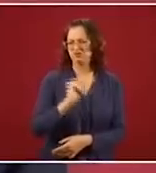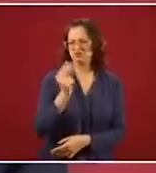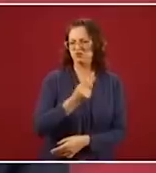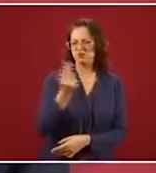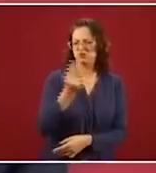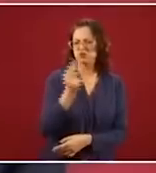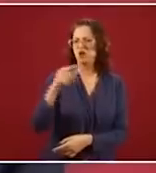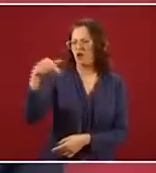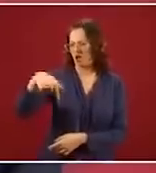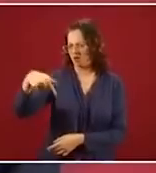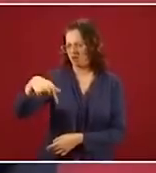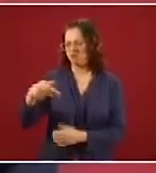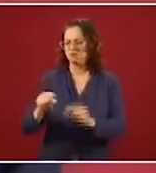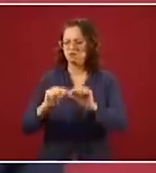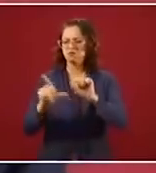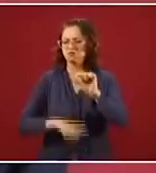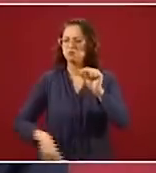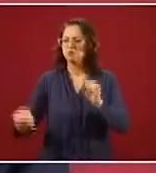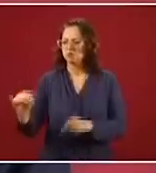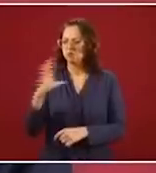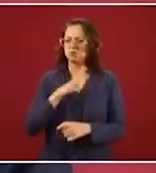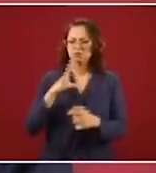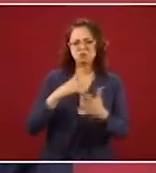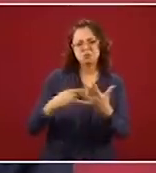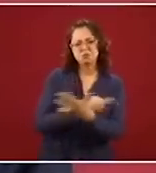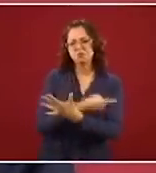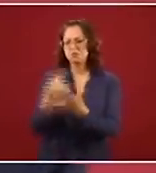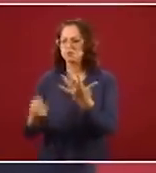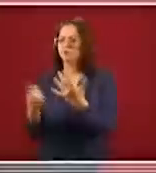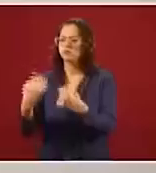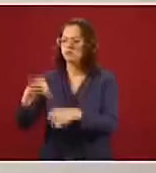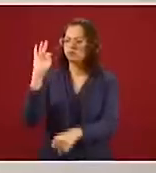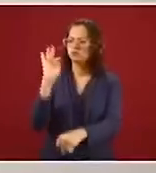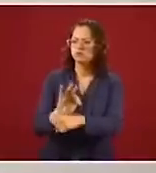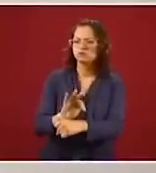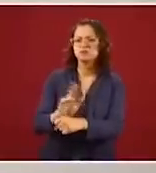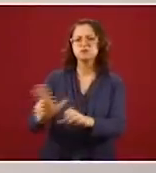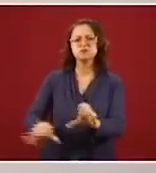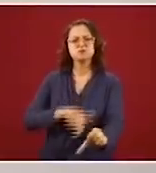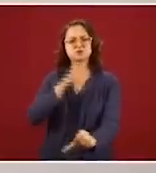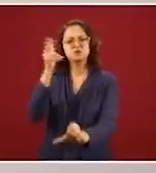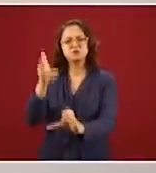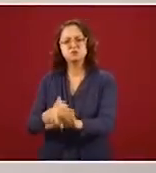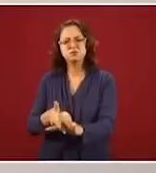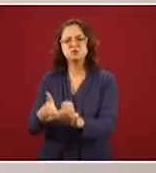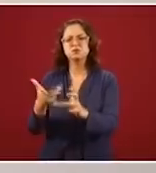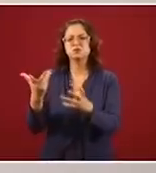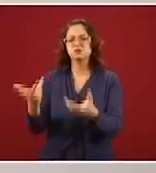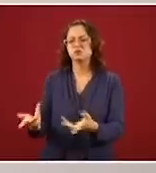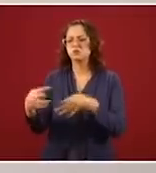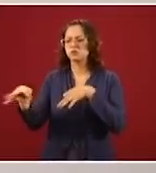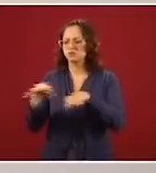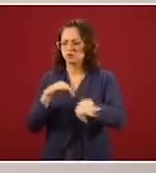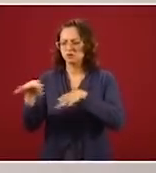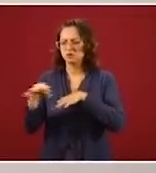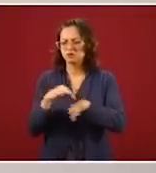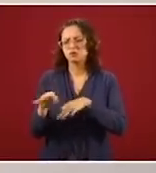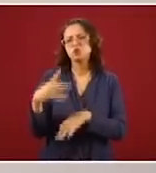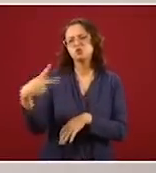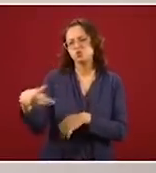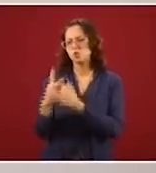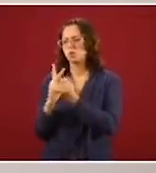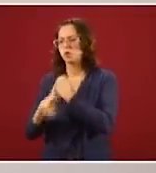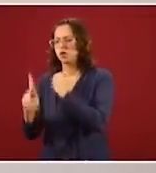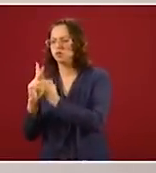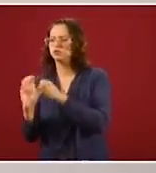de refugio, de trabajo en sus lugares de origen o en México